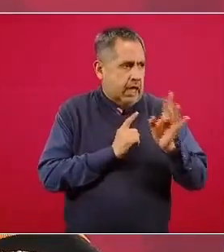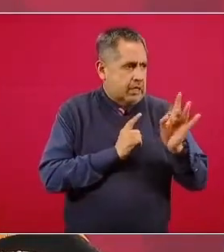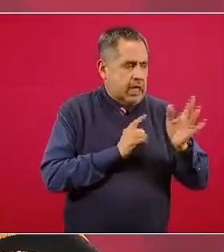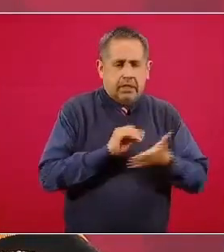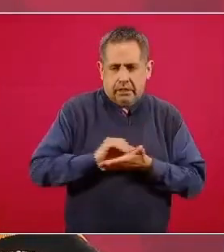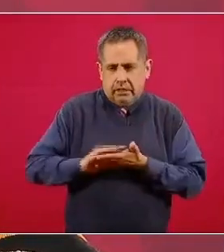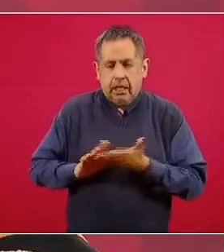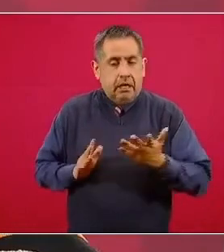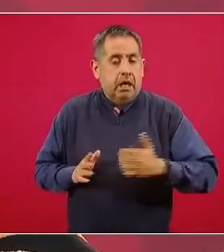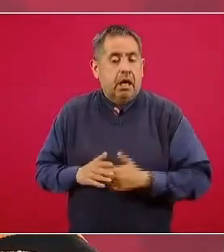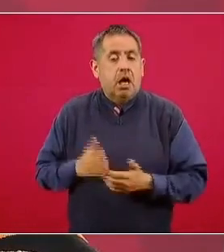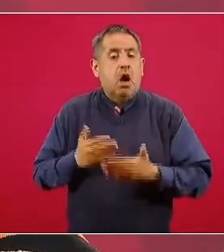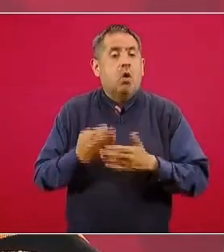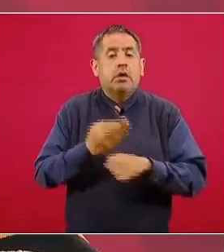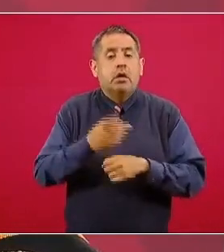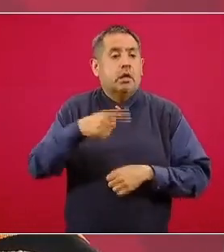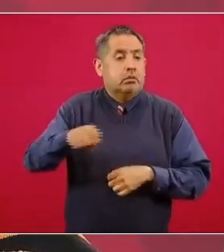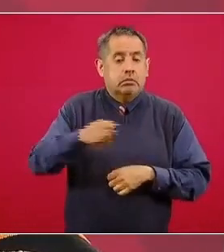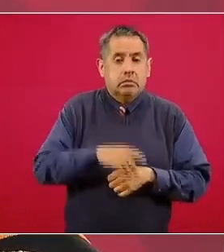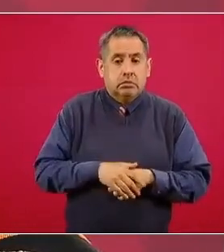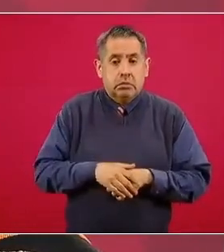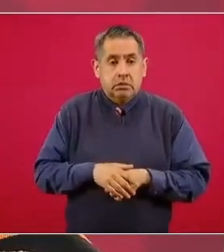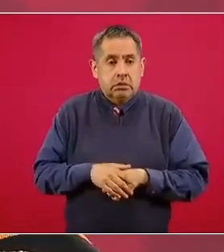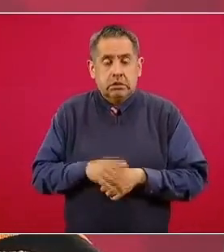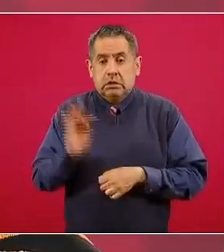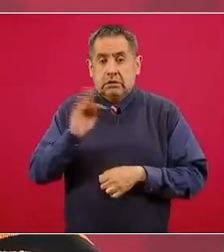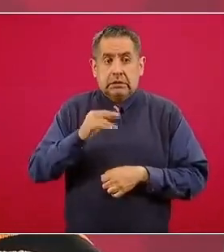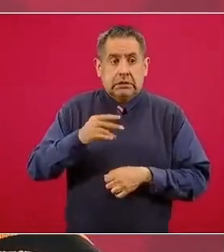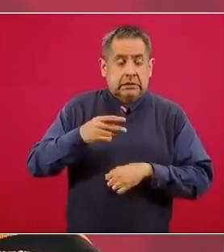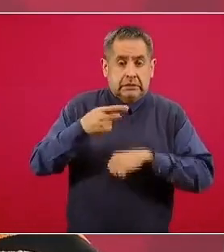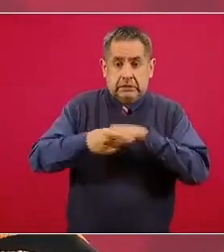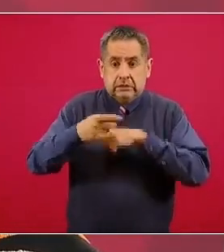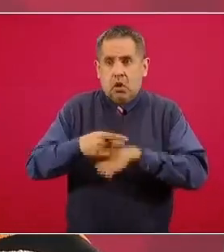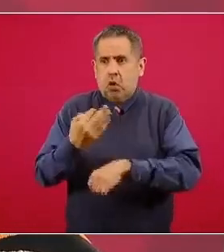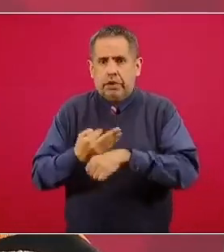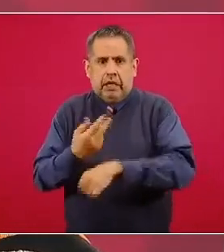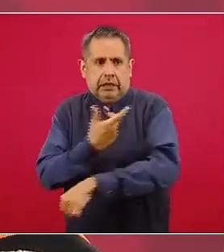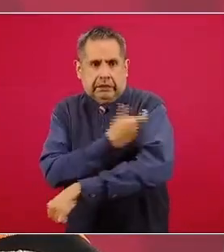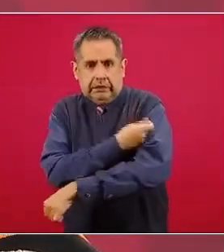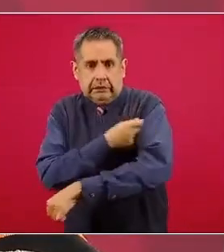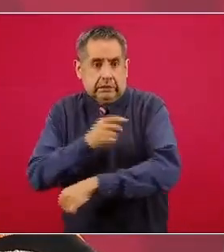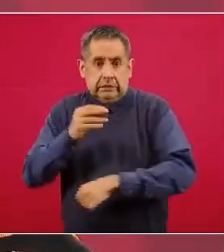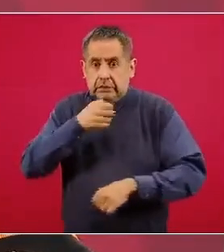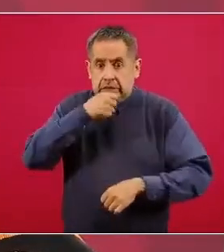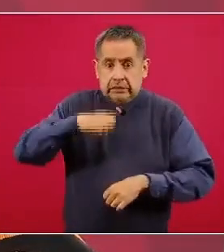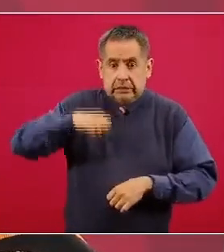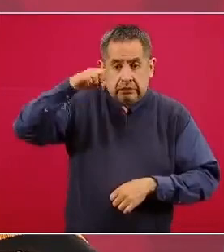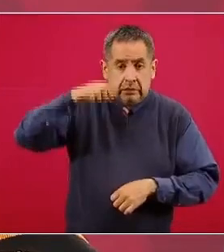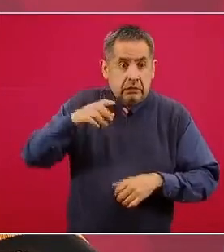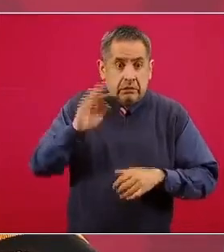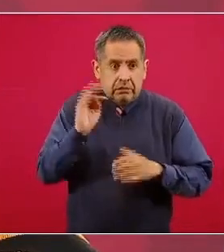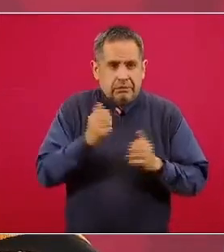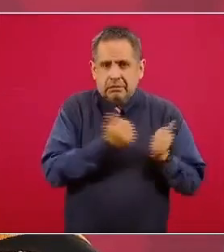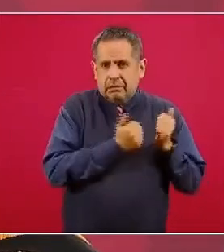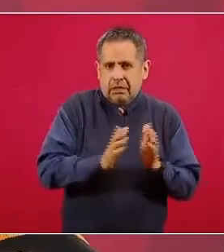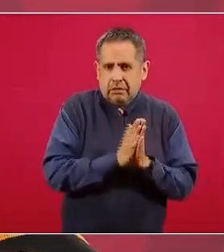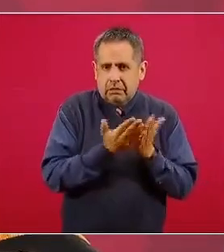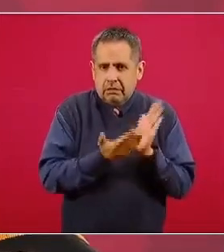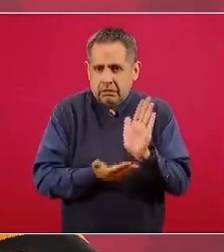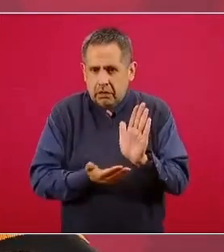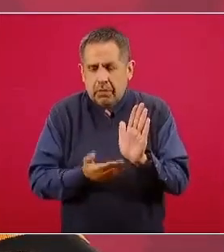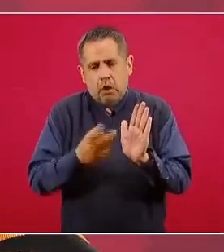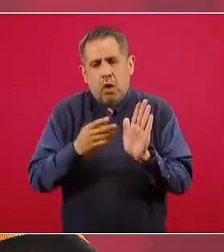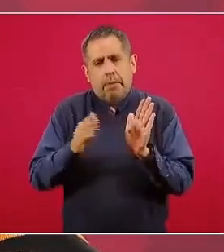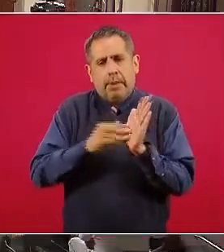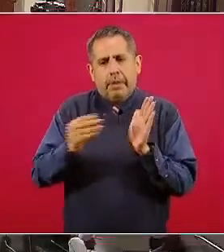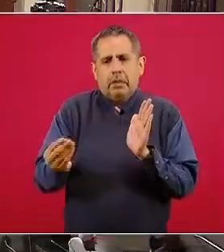Ahorita a ustedes, a los que tengan factores de riesgo, que los vacunen, no sé si hayan traído su cartilla, pero les entregarán